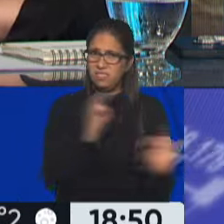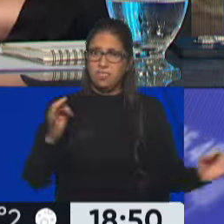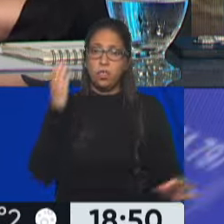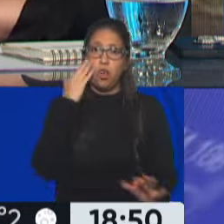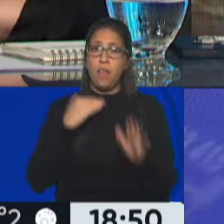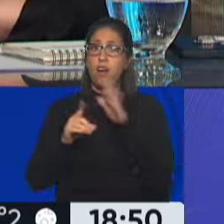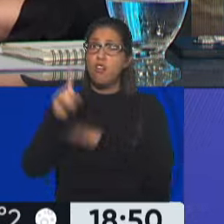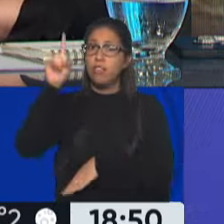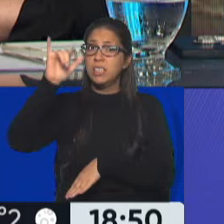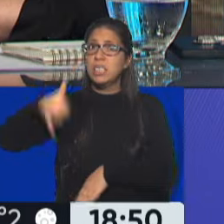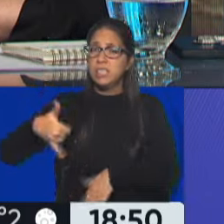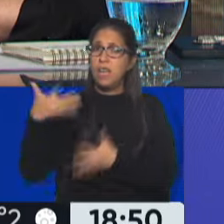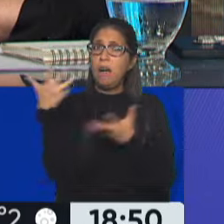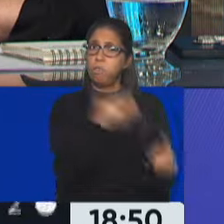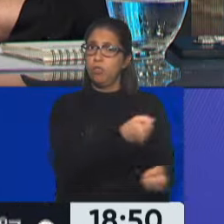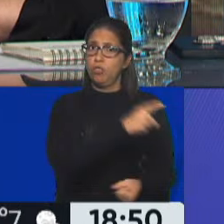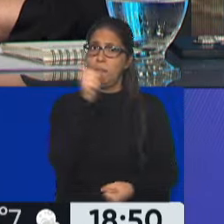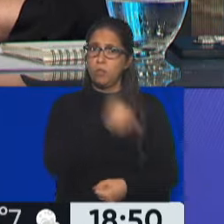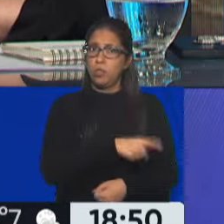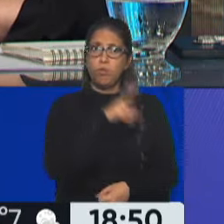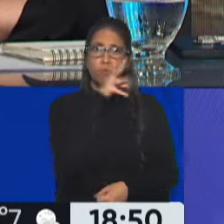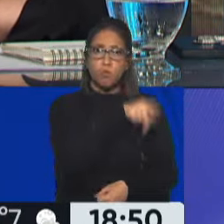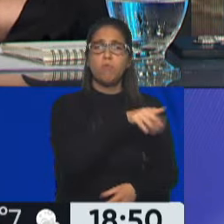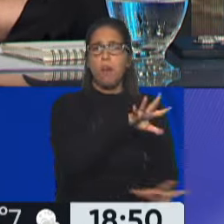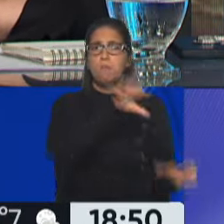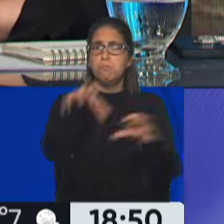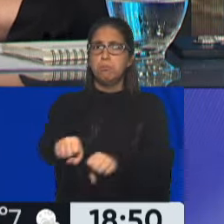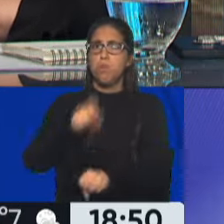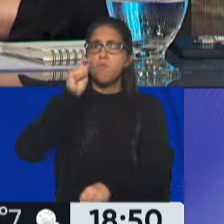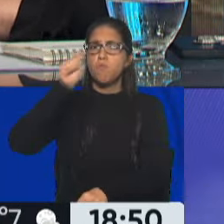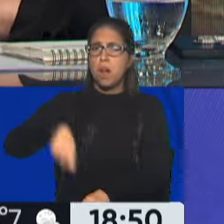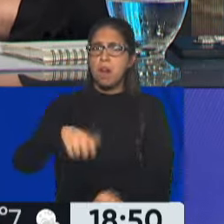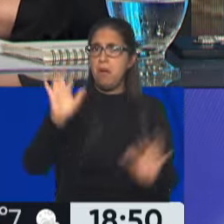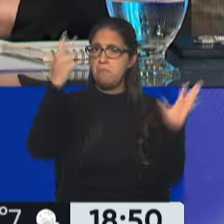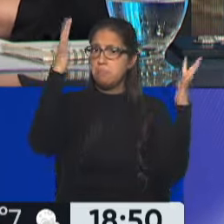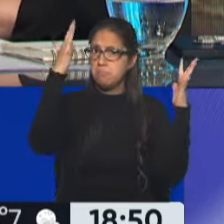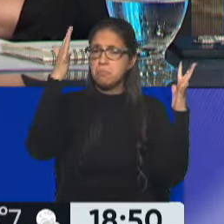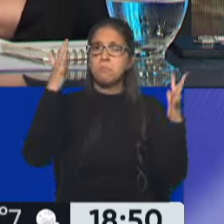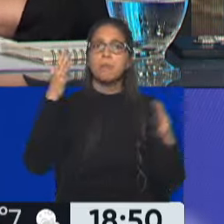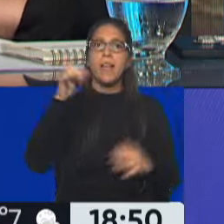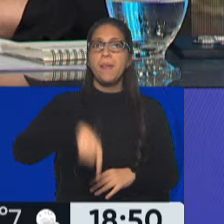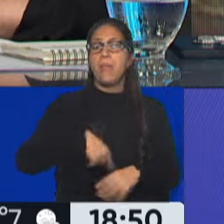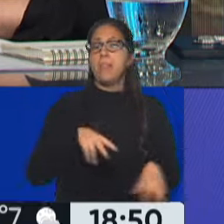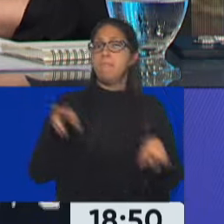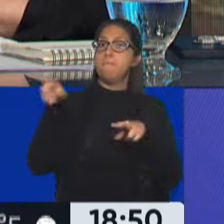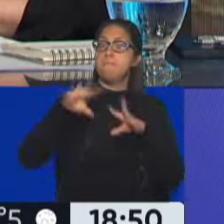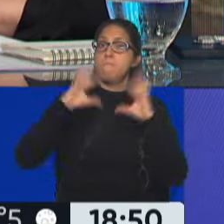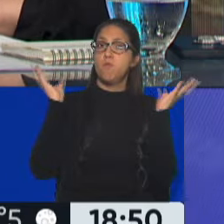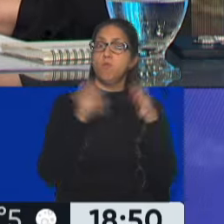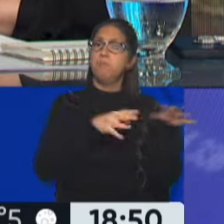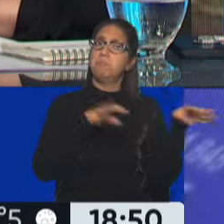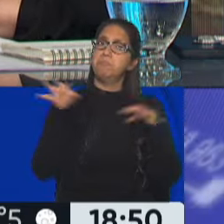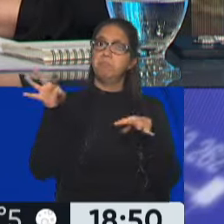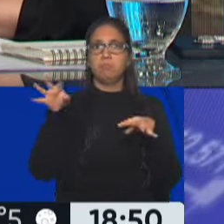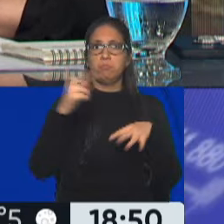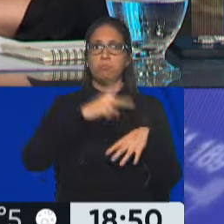Norte, sí ha apoyado fuertemente a Rusia en la invasión a Ucrania. Bueno, por supuesto, esto no deja de verse en todo ese contexto. Una visita